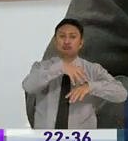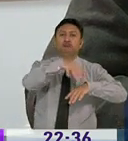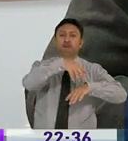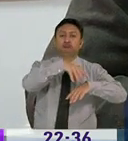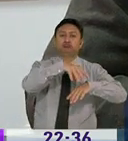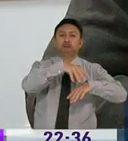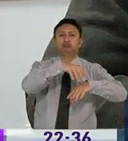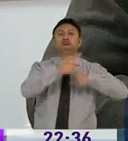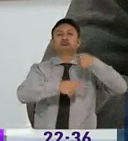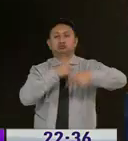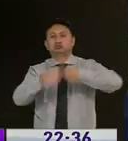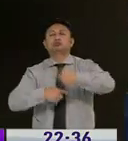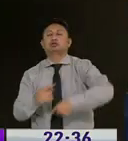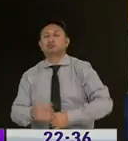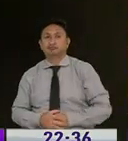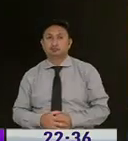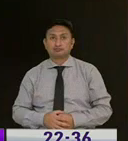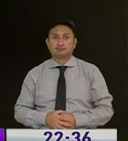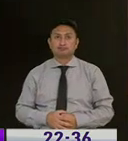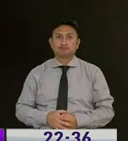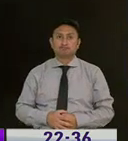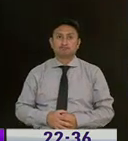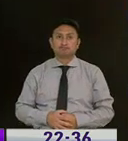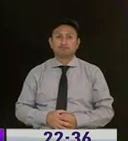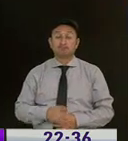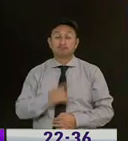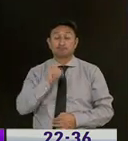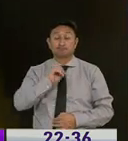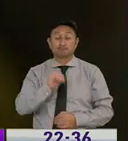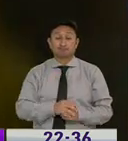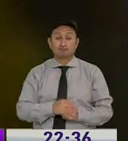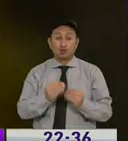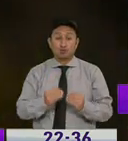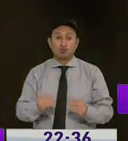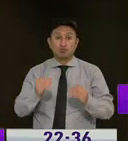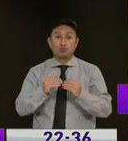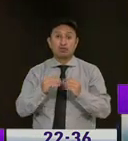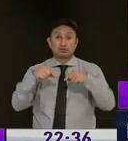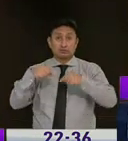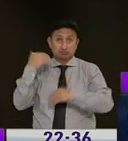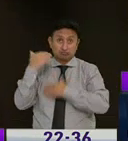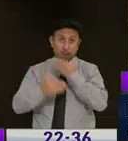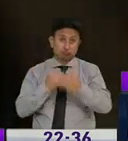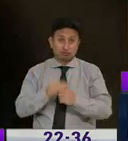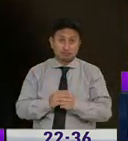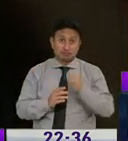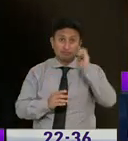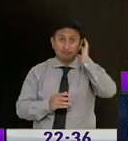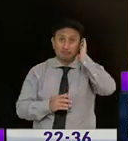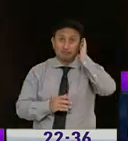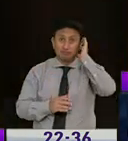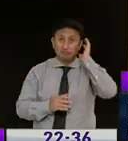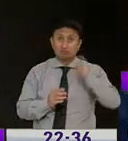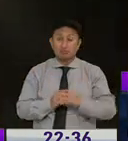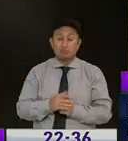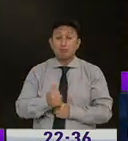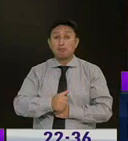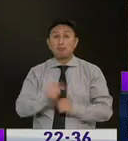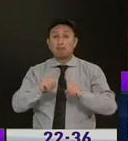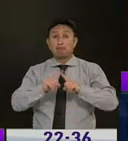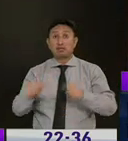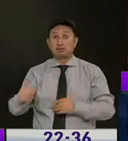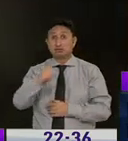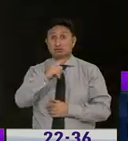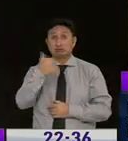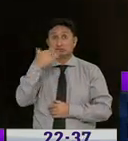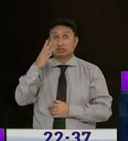de material desde la parte alta. En las últimas horas se reportaron más desprendimientos que fueron solucionados. Sin embargo, este fue el más importante, el que